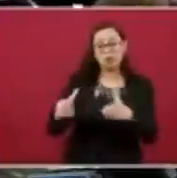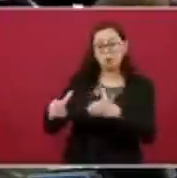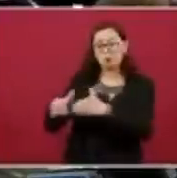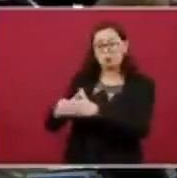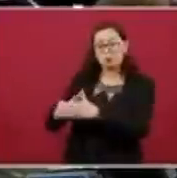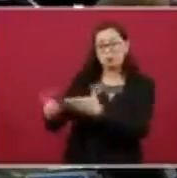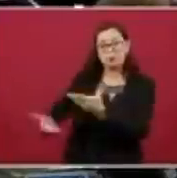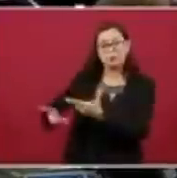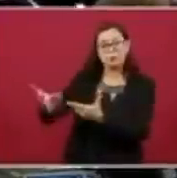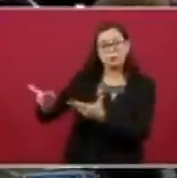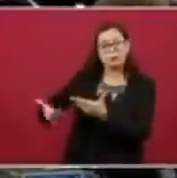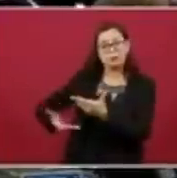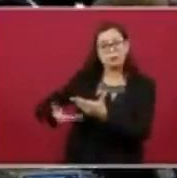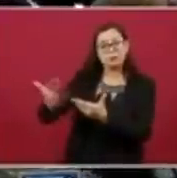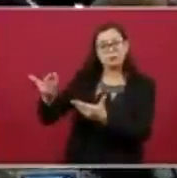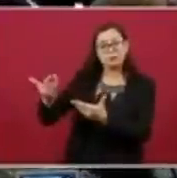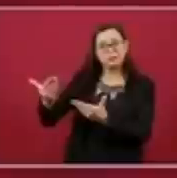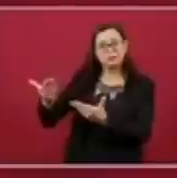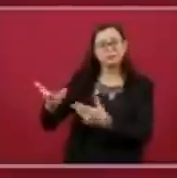Y entonces